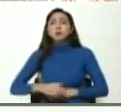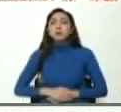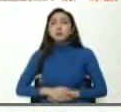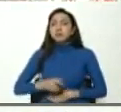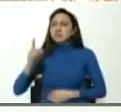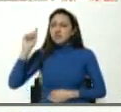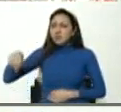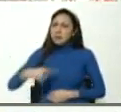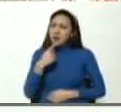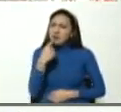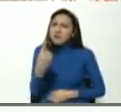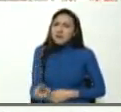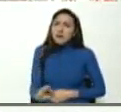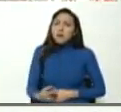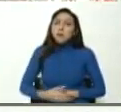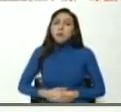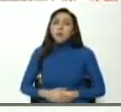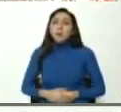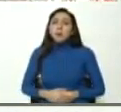y dijimos bueno